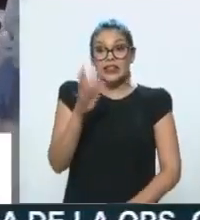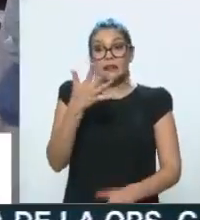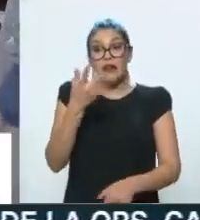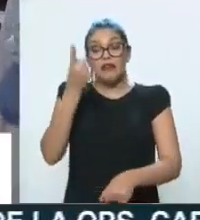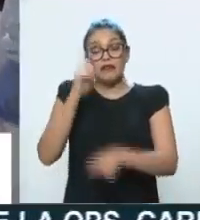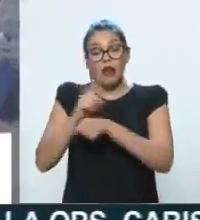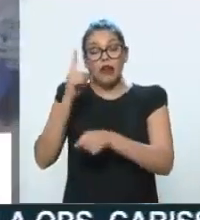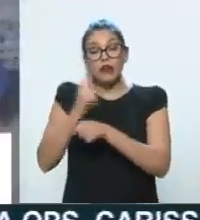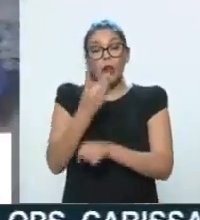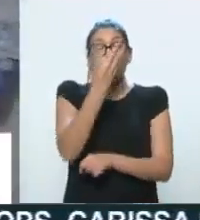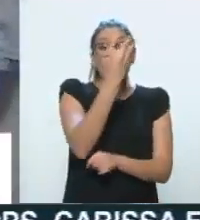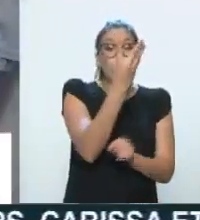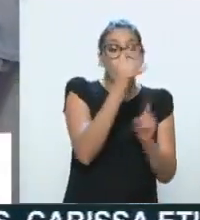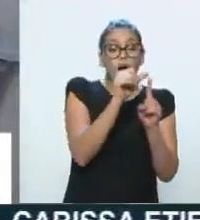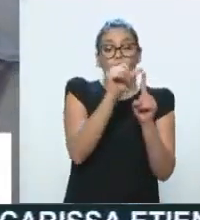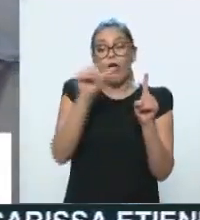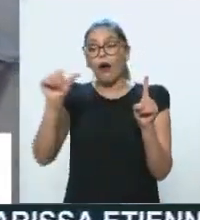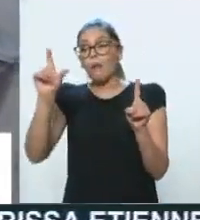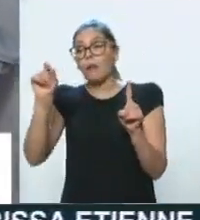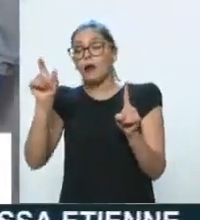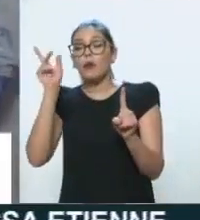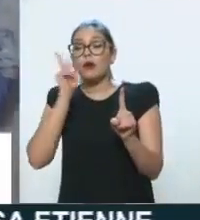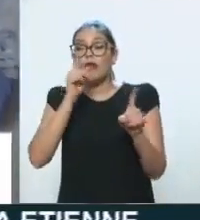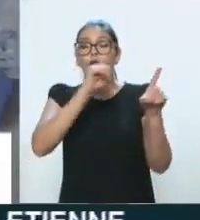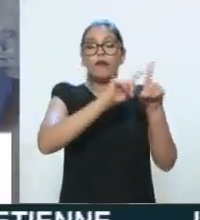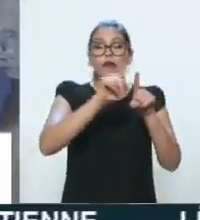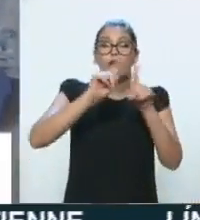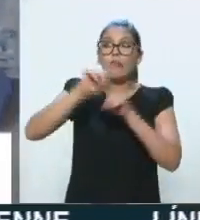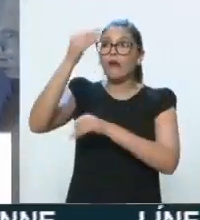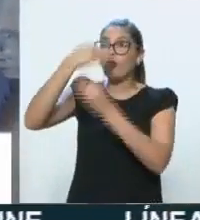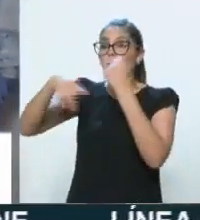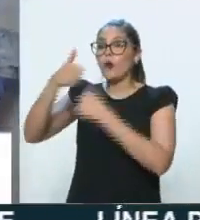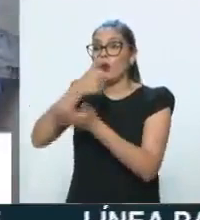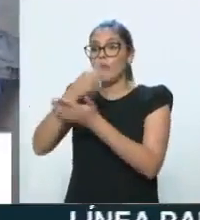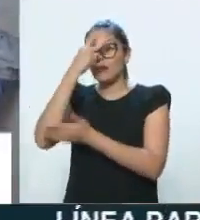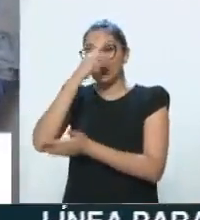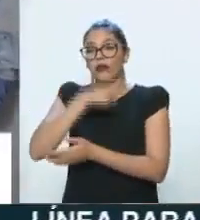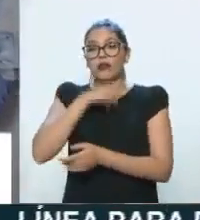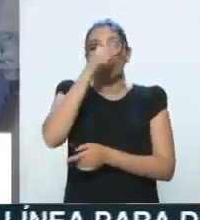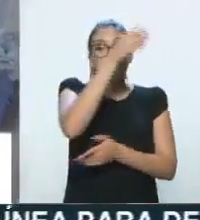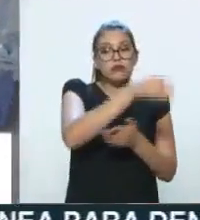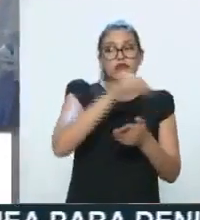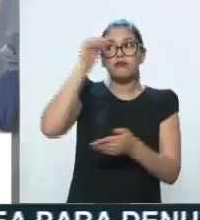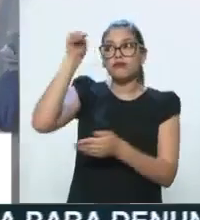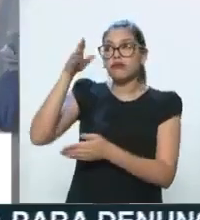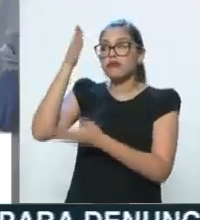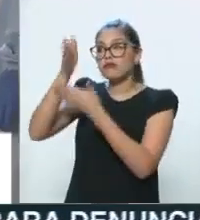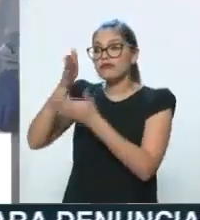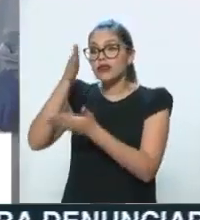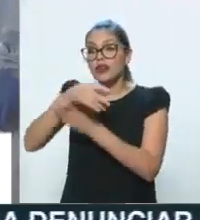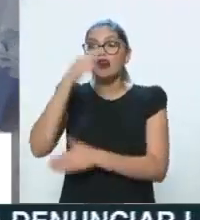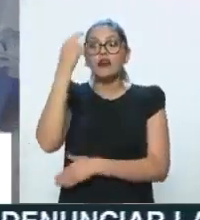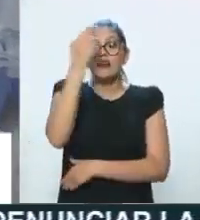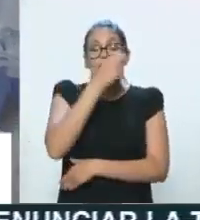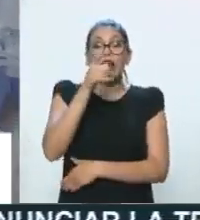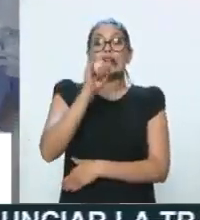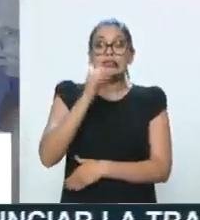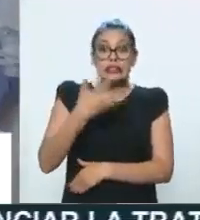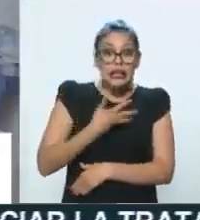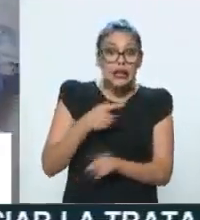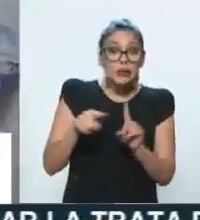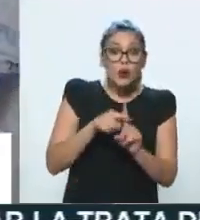diarias son las que realiza el personal de salud a lo largo de toda la Ciudad de México para descartar o confirmar casos de COVID-19.